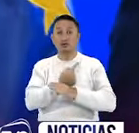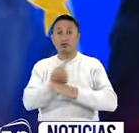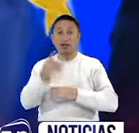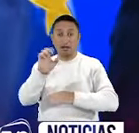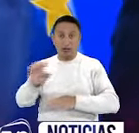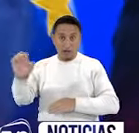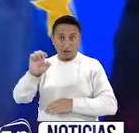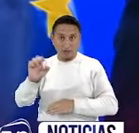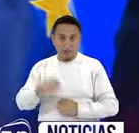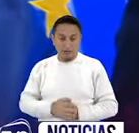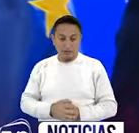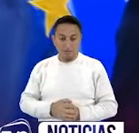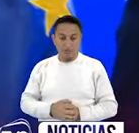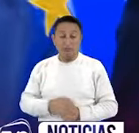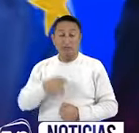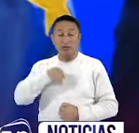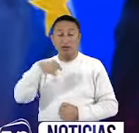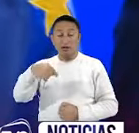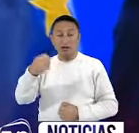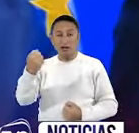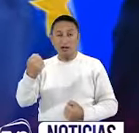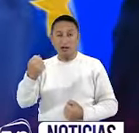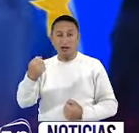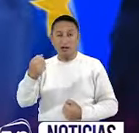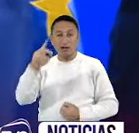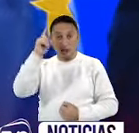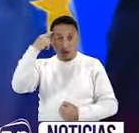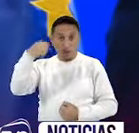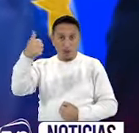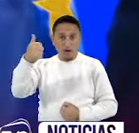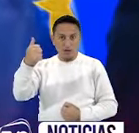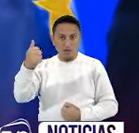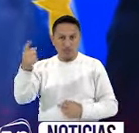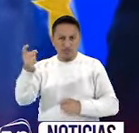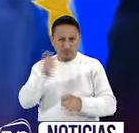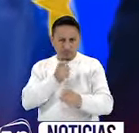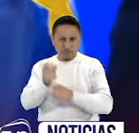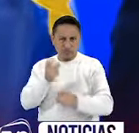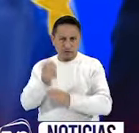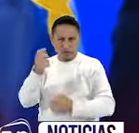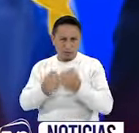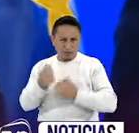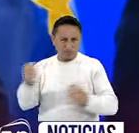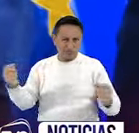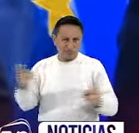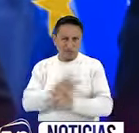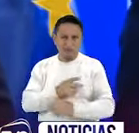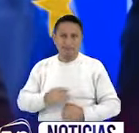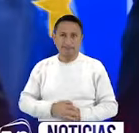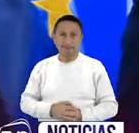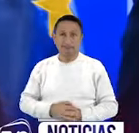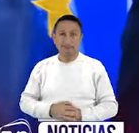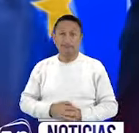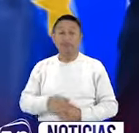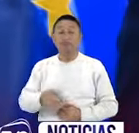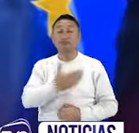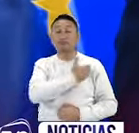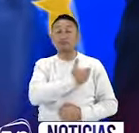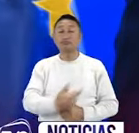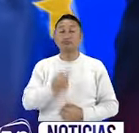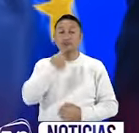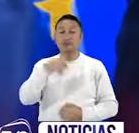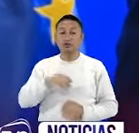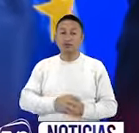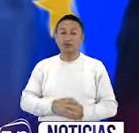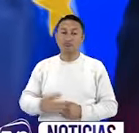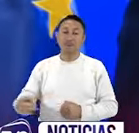Trataron de desestabilizar el gobierno, de todas las formas posibles. Ante lo cual el jefe de Estado respondió con la declaratoria de